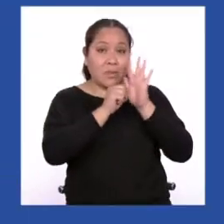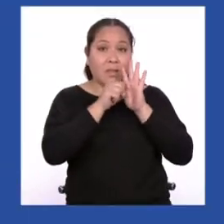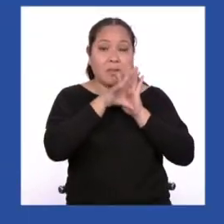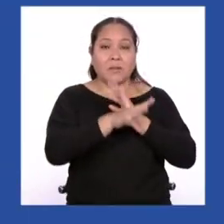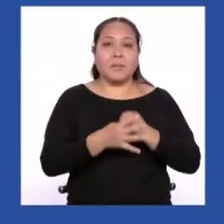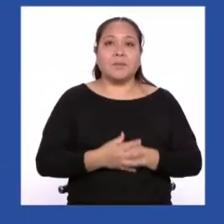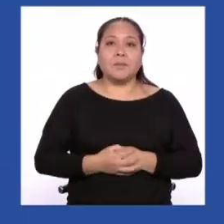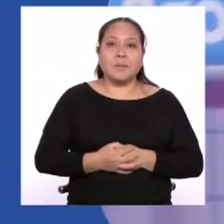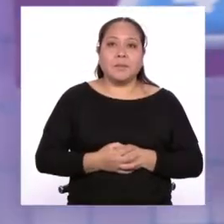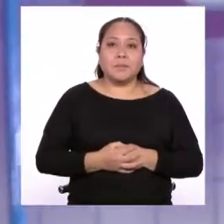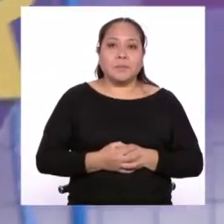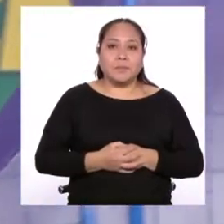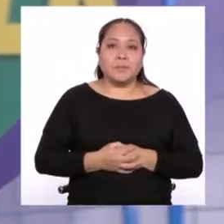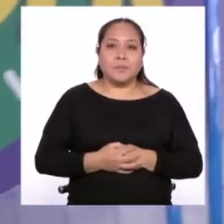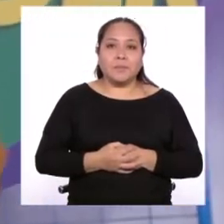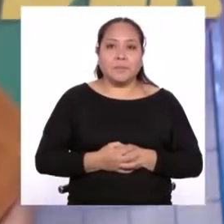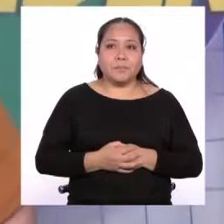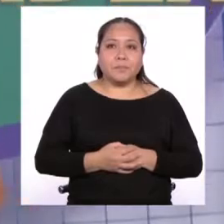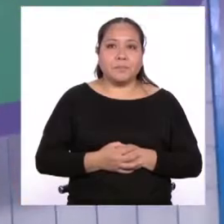preguntas.